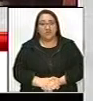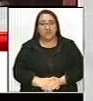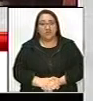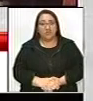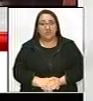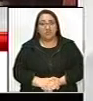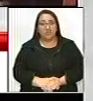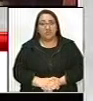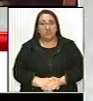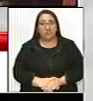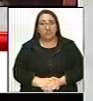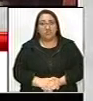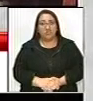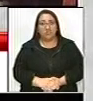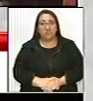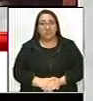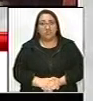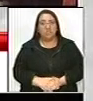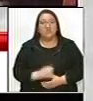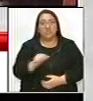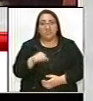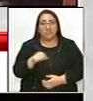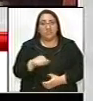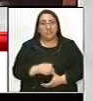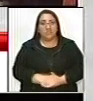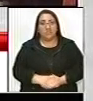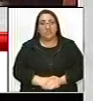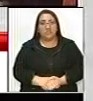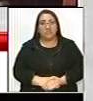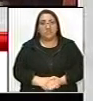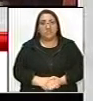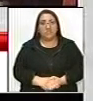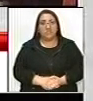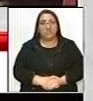Beteta Rubín. Beteta Rubín, sí.